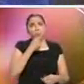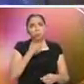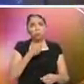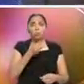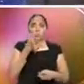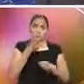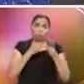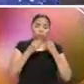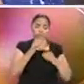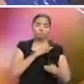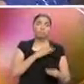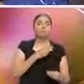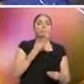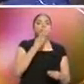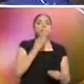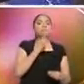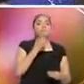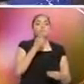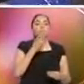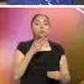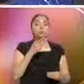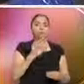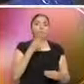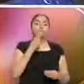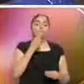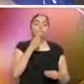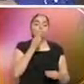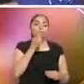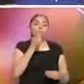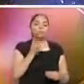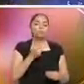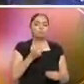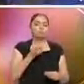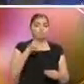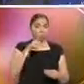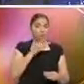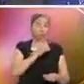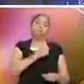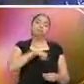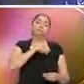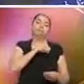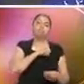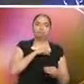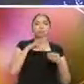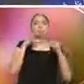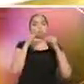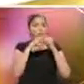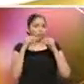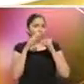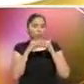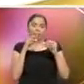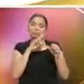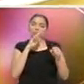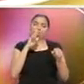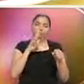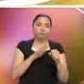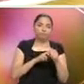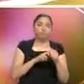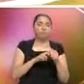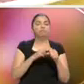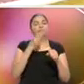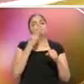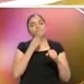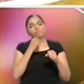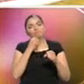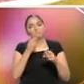¿no? Sí, no, además es dulce, pero sano. O sea, Claro, claro, ¿no? claro, claro. La fruta Sí. totalmente natural, miel de abeja, ¿no? El amaranto, que como dices,